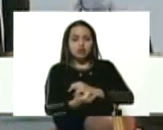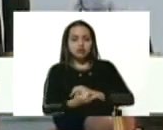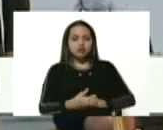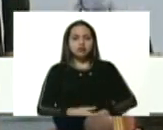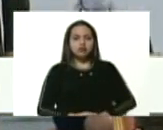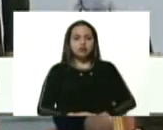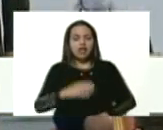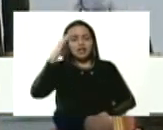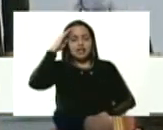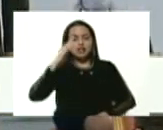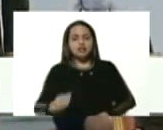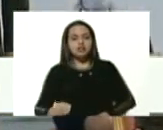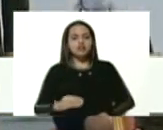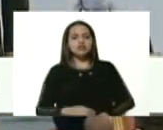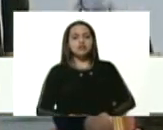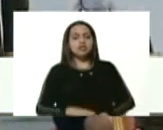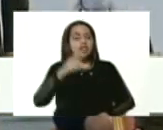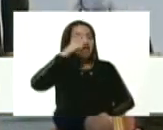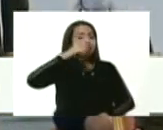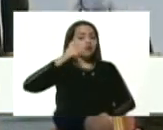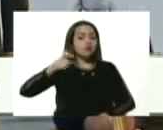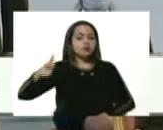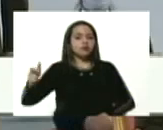al ejército y a los pueblos.